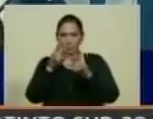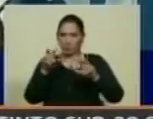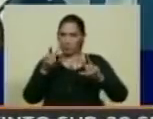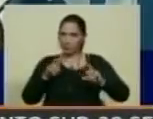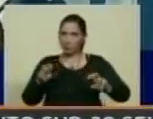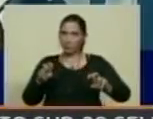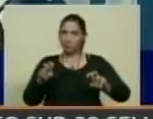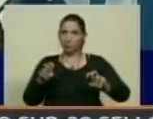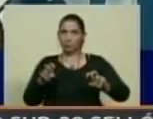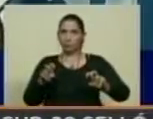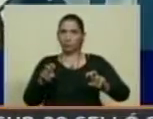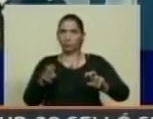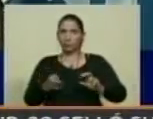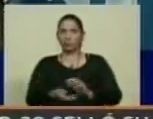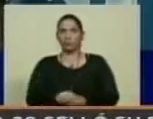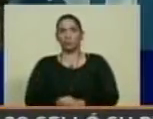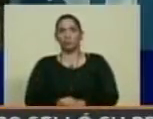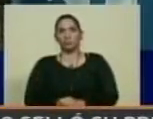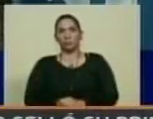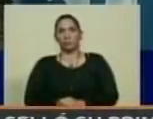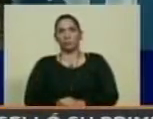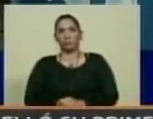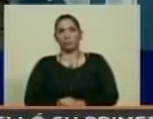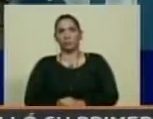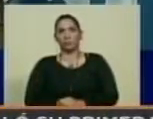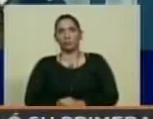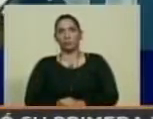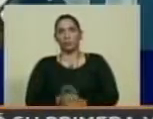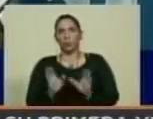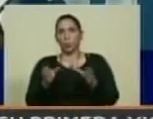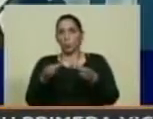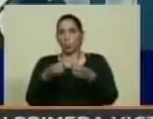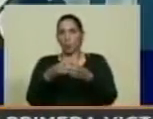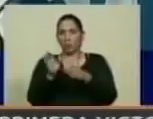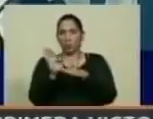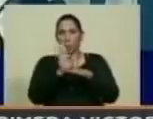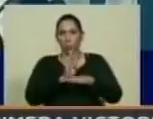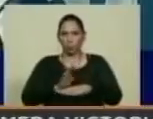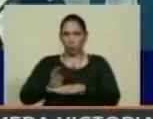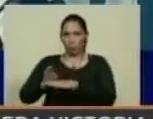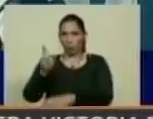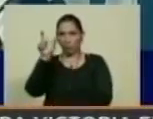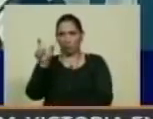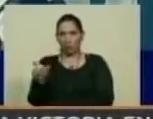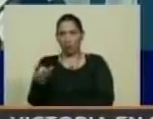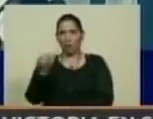ofrecida por el cuerpo de custodia del ciudadano Albán.